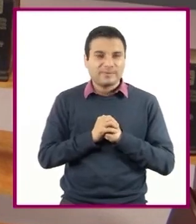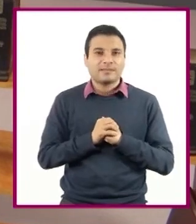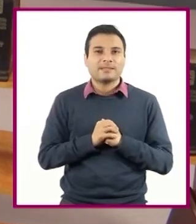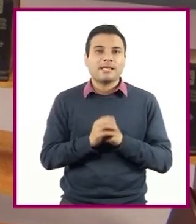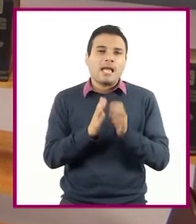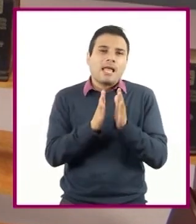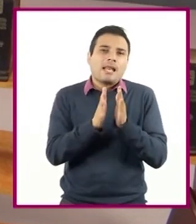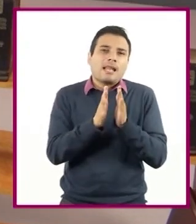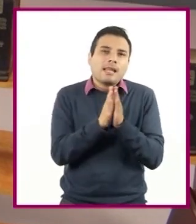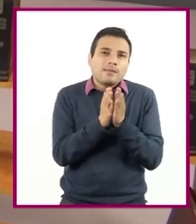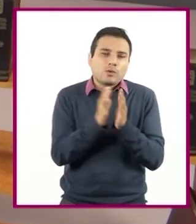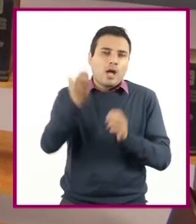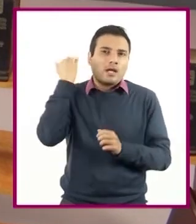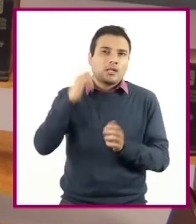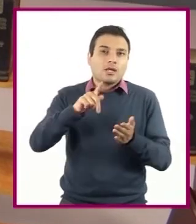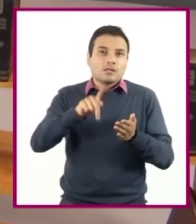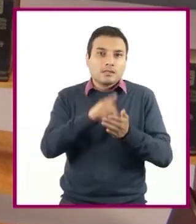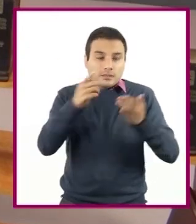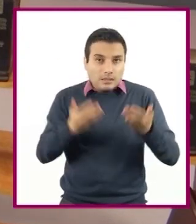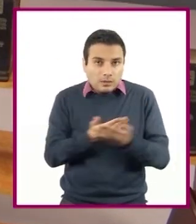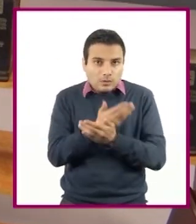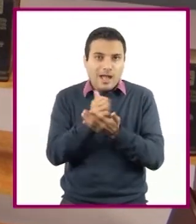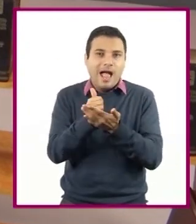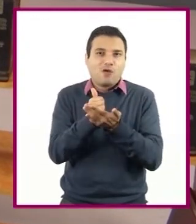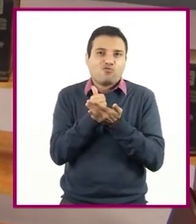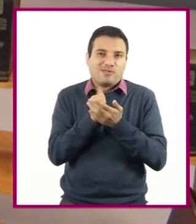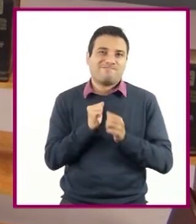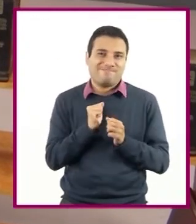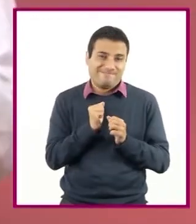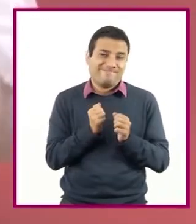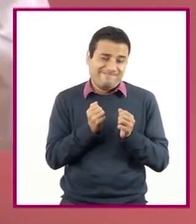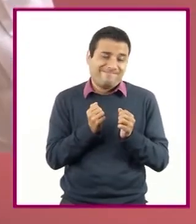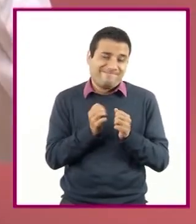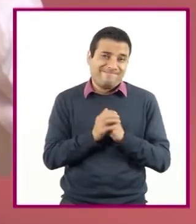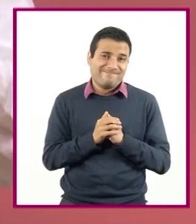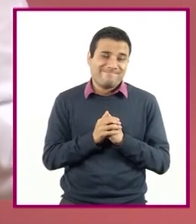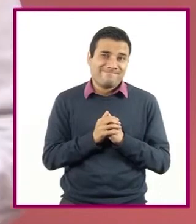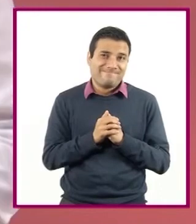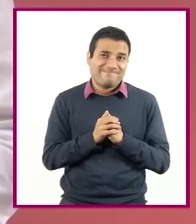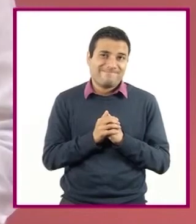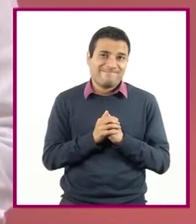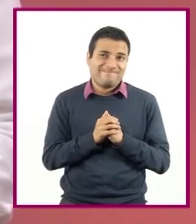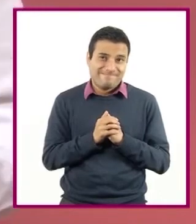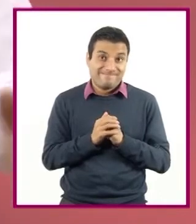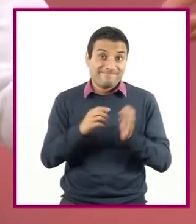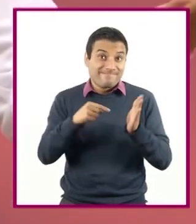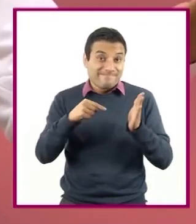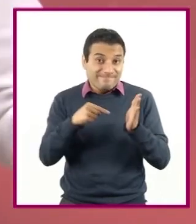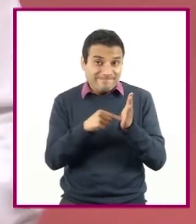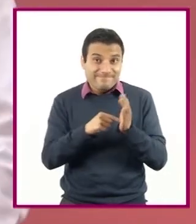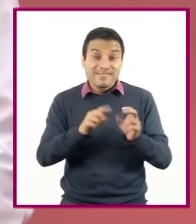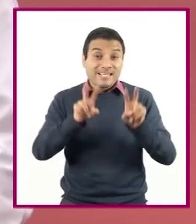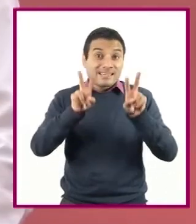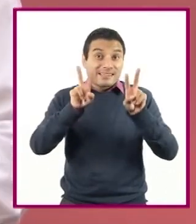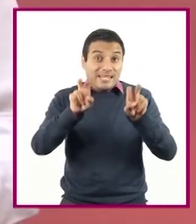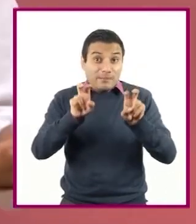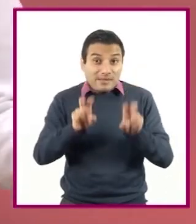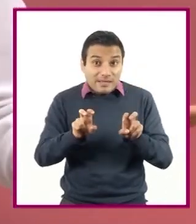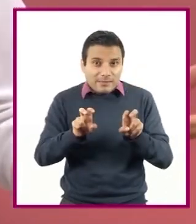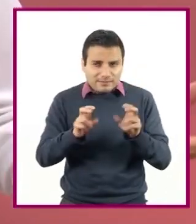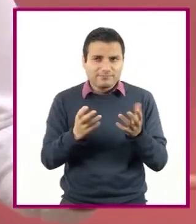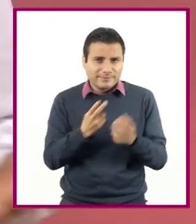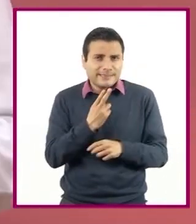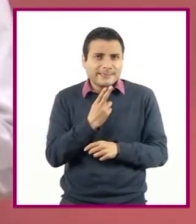obras renacentistas son una inspiración para la sociedad actual. Muchos de sus contenidos aún están vigentes.